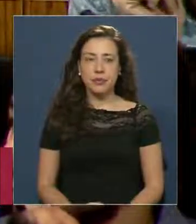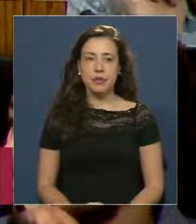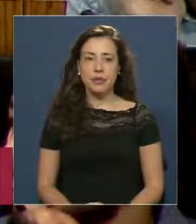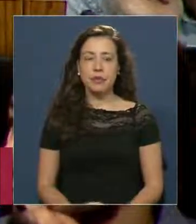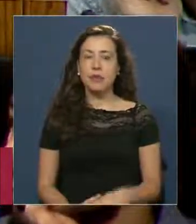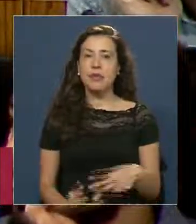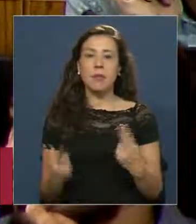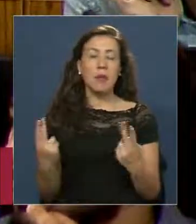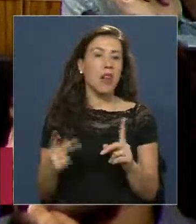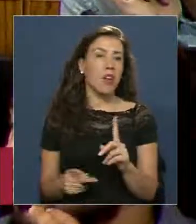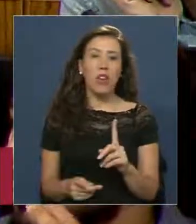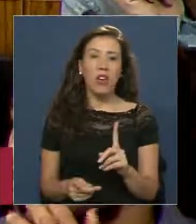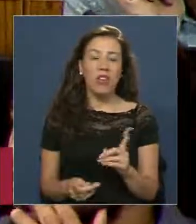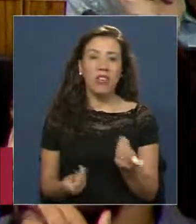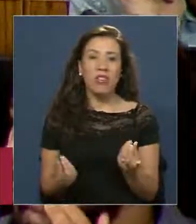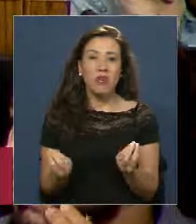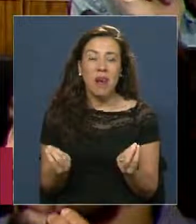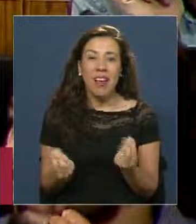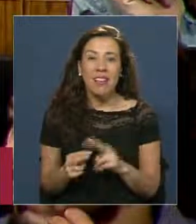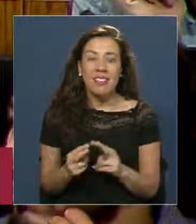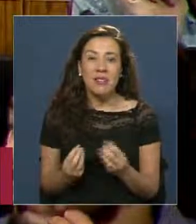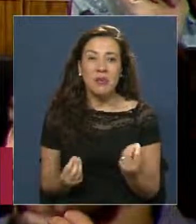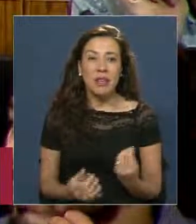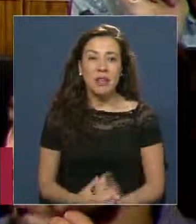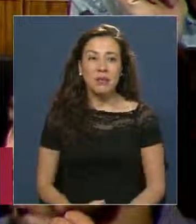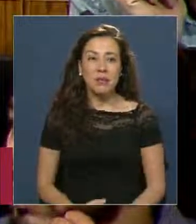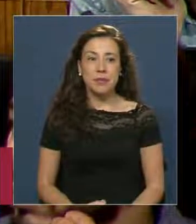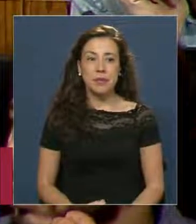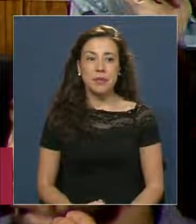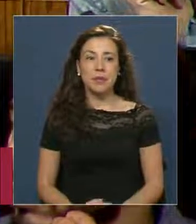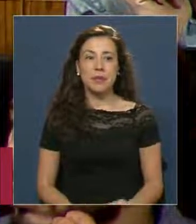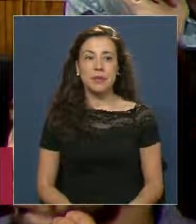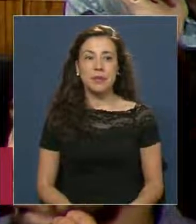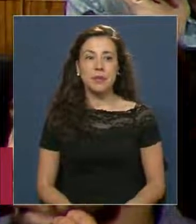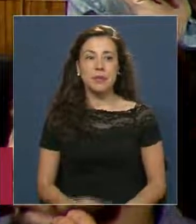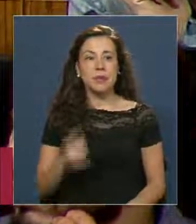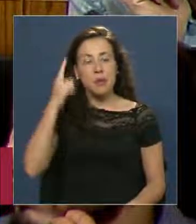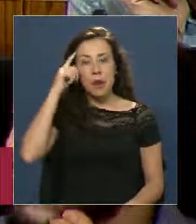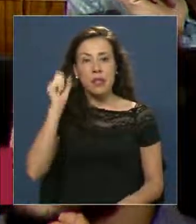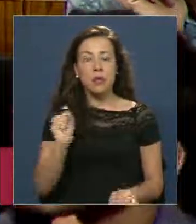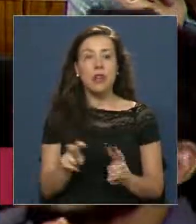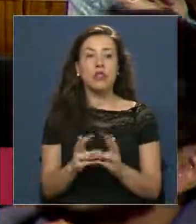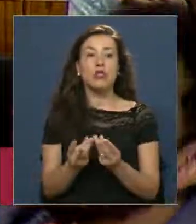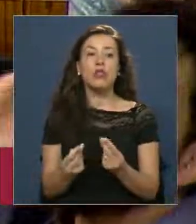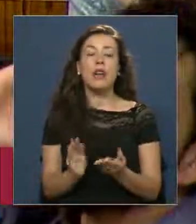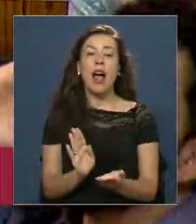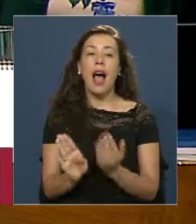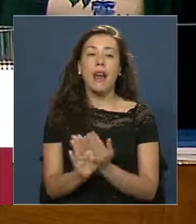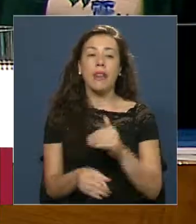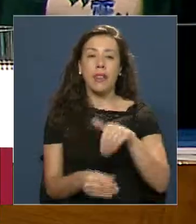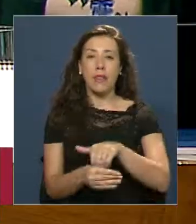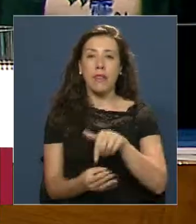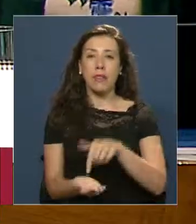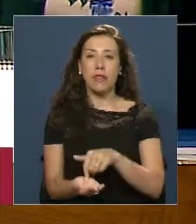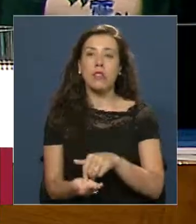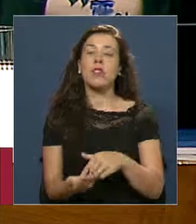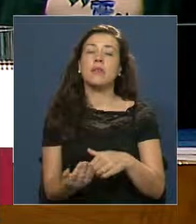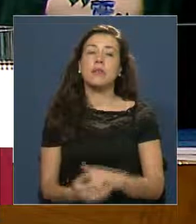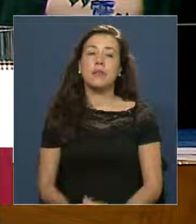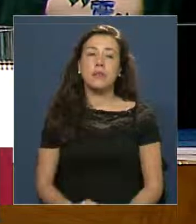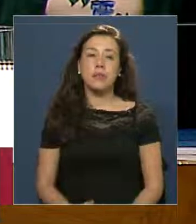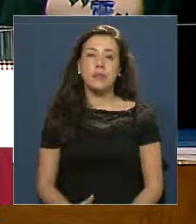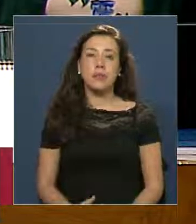el pareo no tiene sentido para que se pueda, Jackson, por favor, siempre rectificar antes de la votación. Gracias. Está hecho el